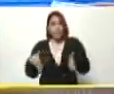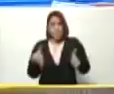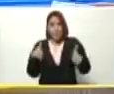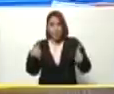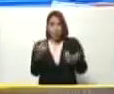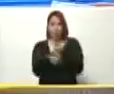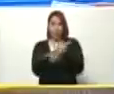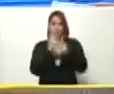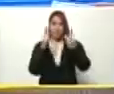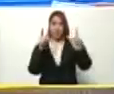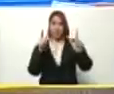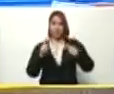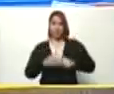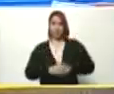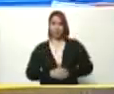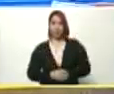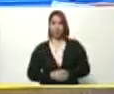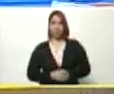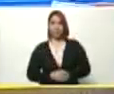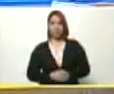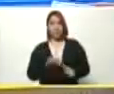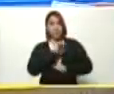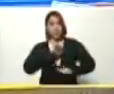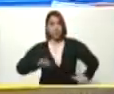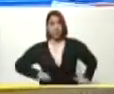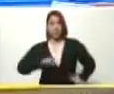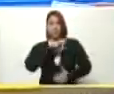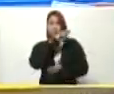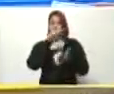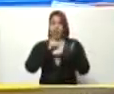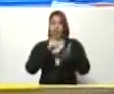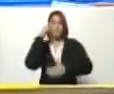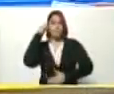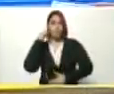Libertad. La Fuerza Armada Nacional Bolivariana